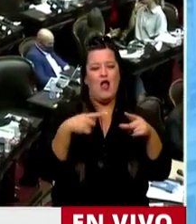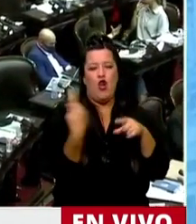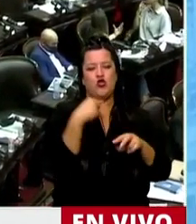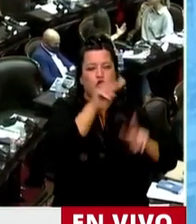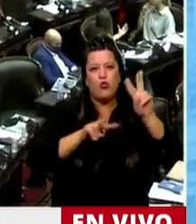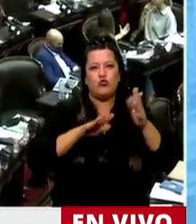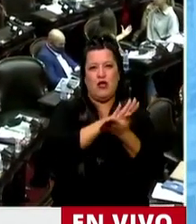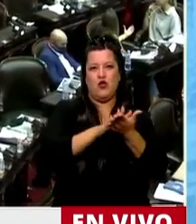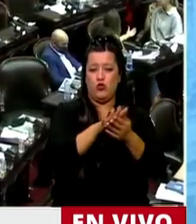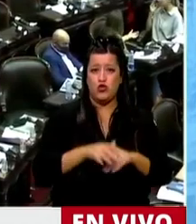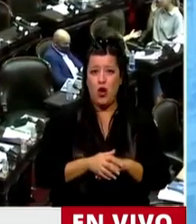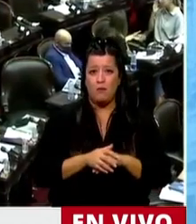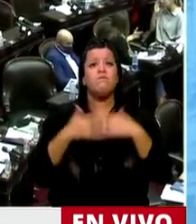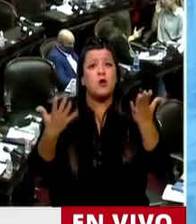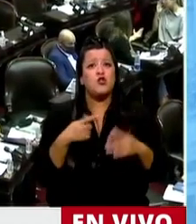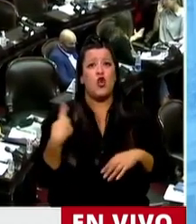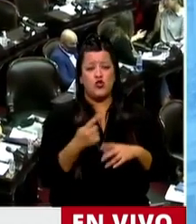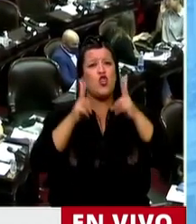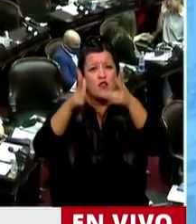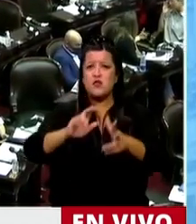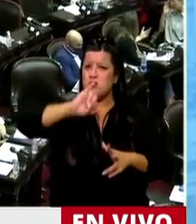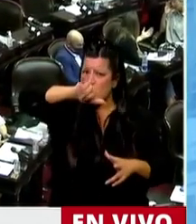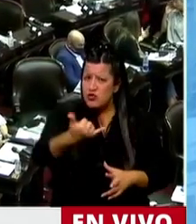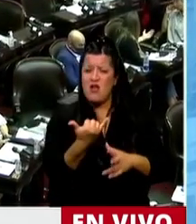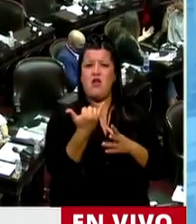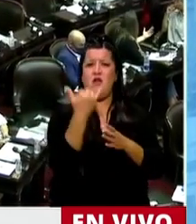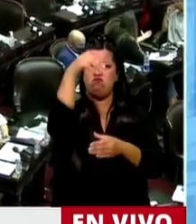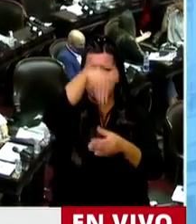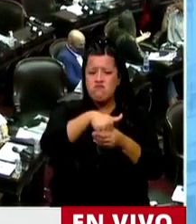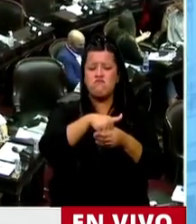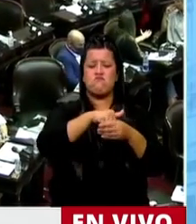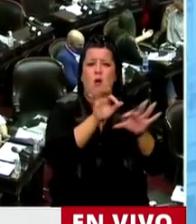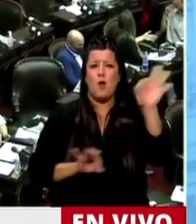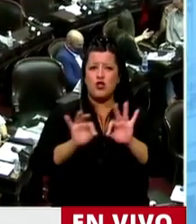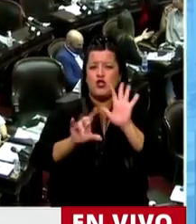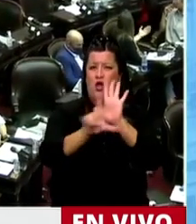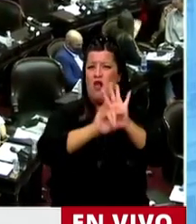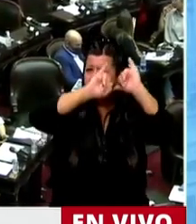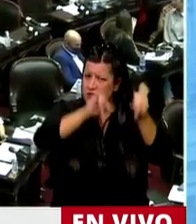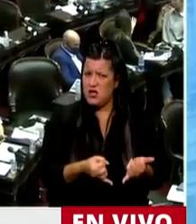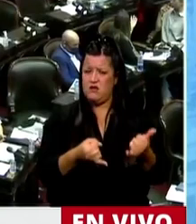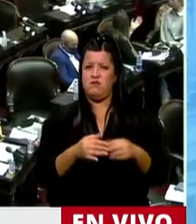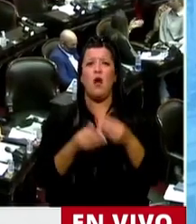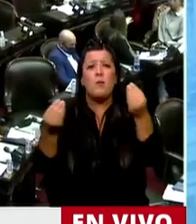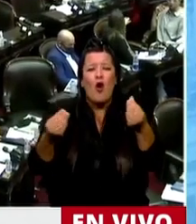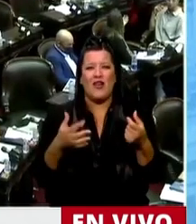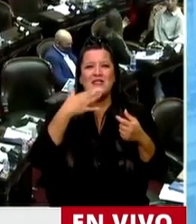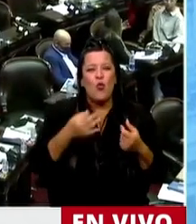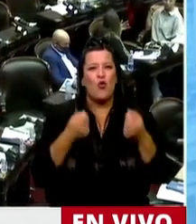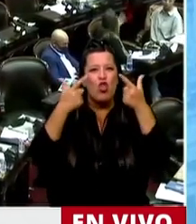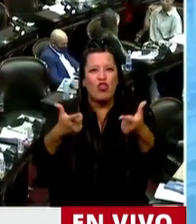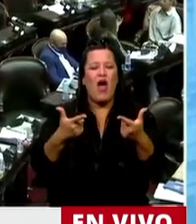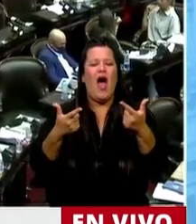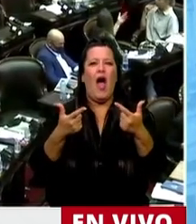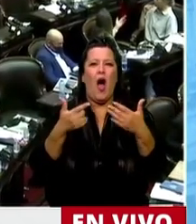presidente, hoy venimos a decirle sí a este proyecto. Venimos a decirle sí porque va a generar posibilidades